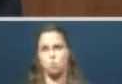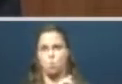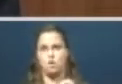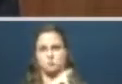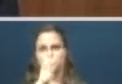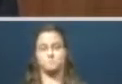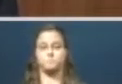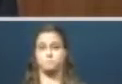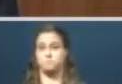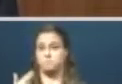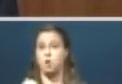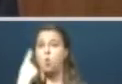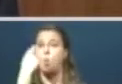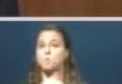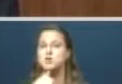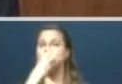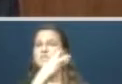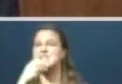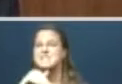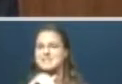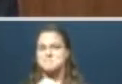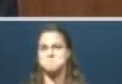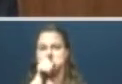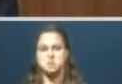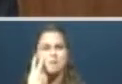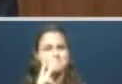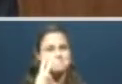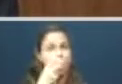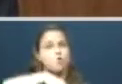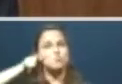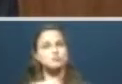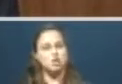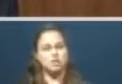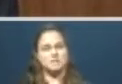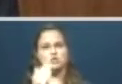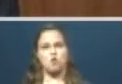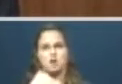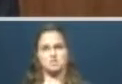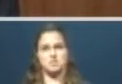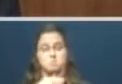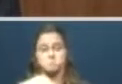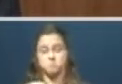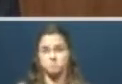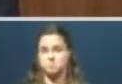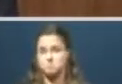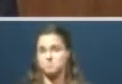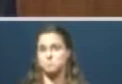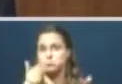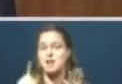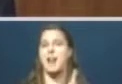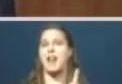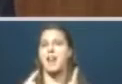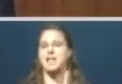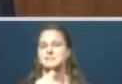de 1.300.000 personas han visitado en 2013 los museos que gestiona la junta de castilla y léon y para los cuales se ha impulsado la reciente ley